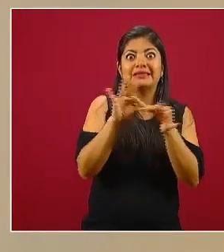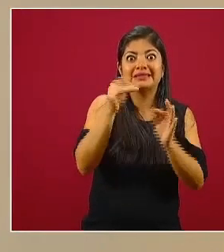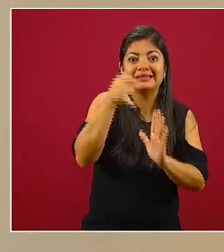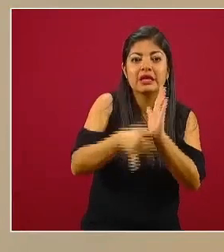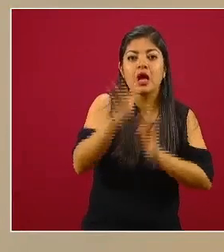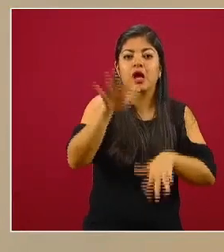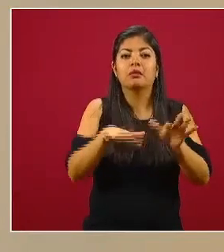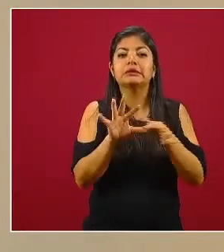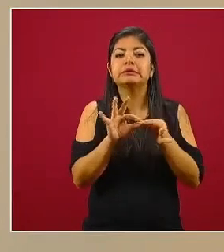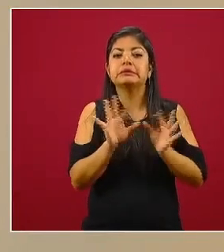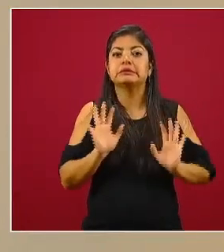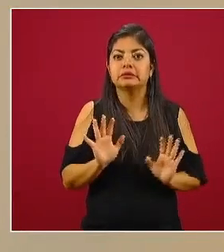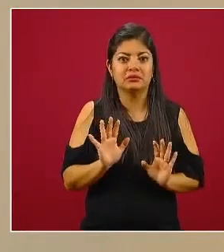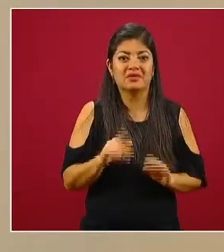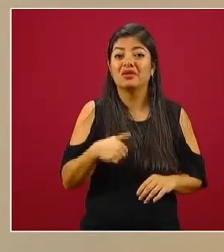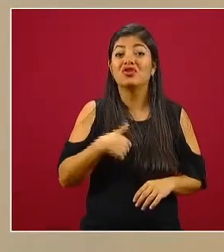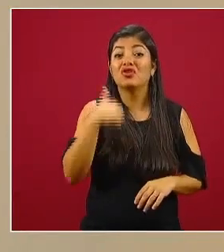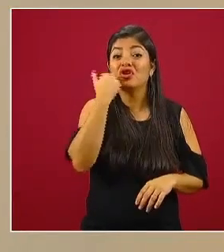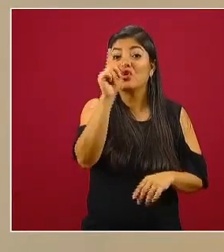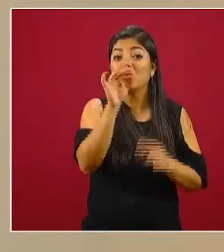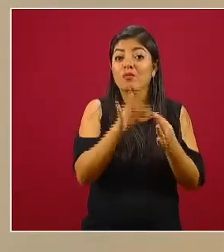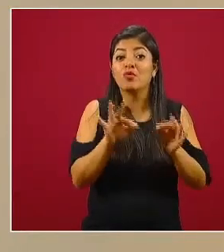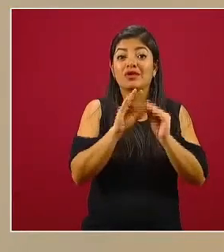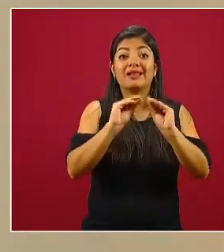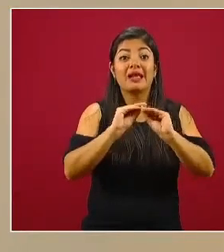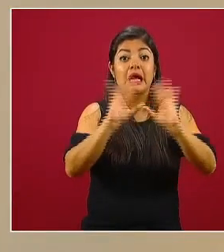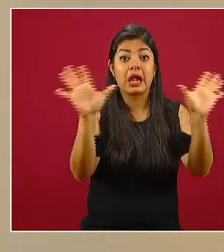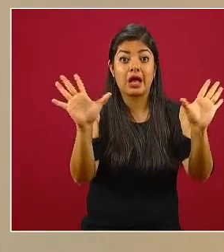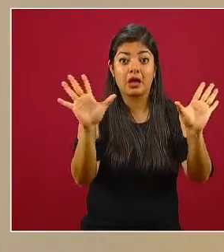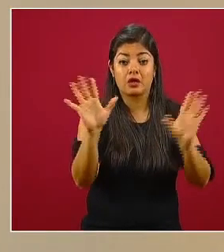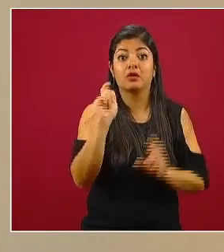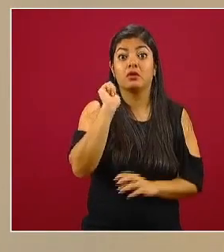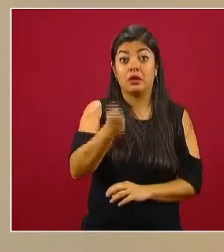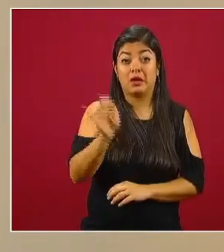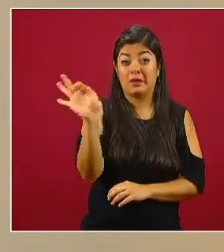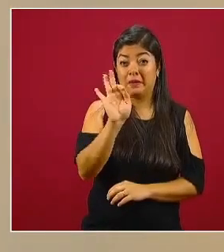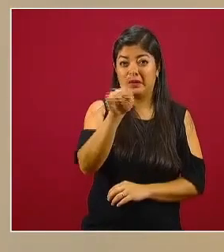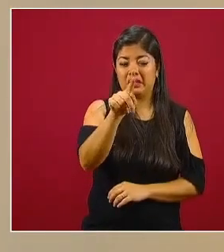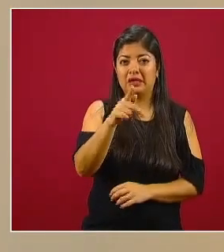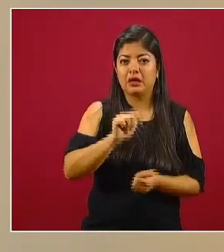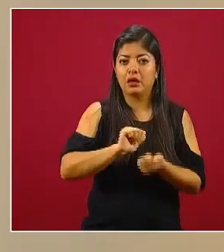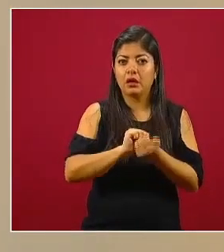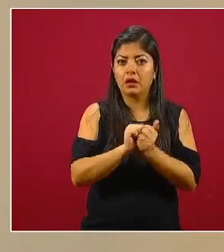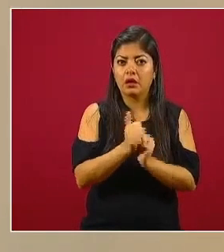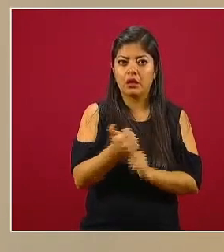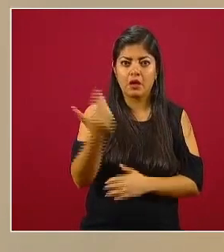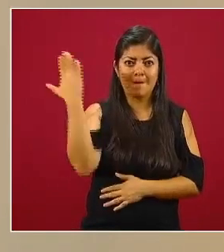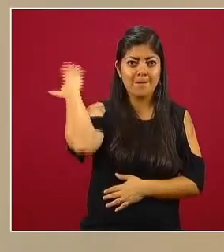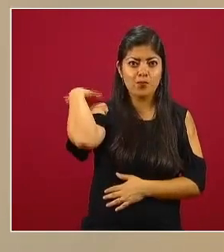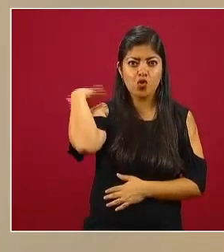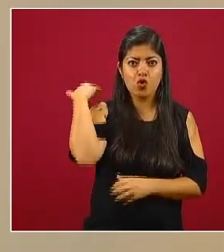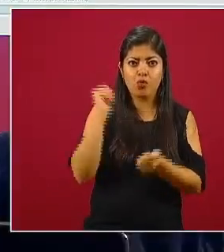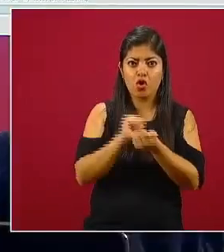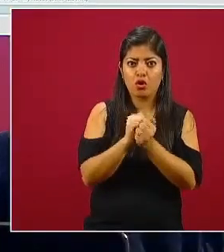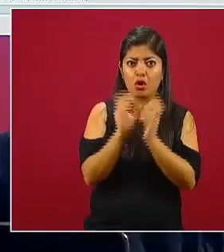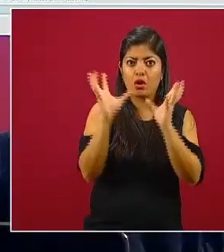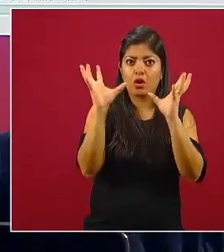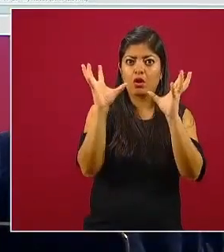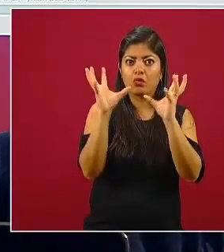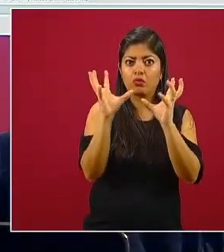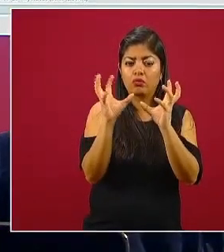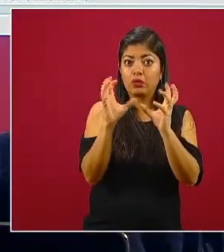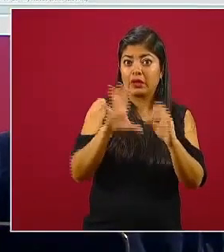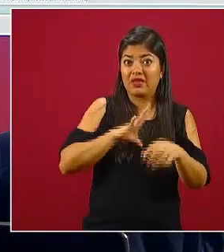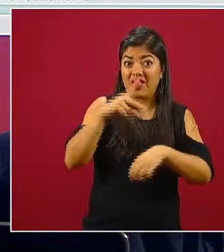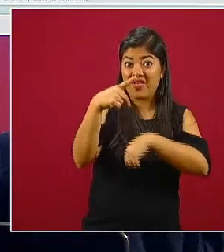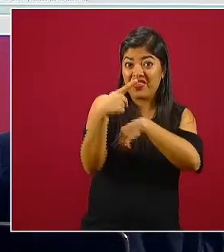pero queremos que quede clara esa idea. Si una persona empieza a tener deterioro de la función pulmonar, sus pulmones se han